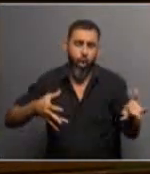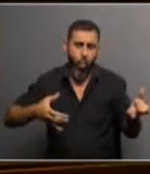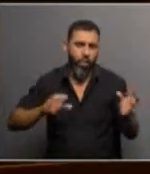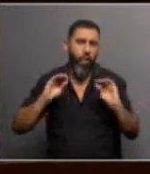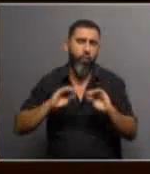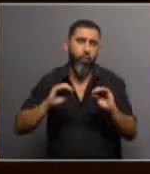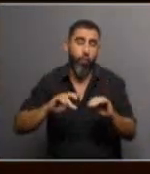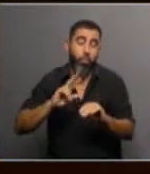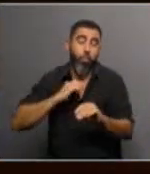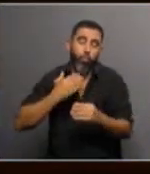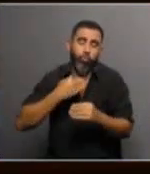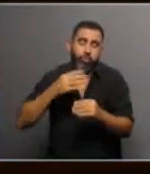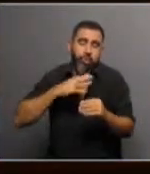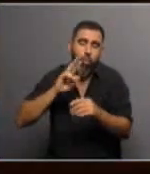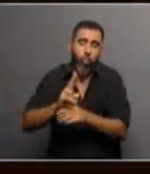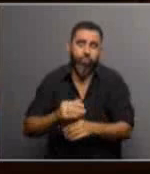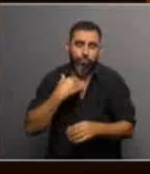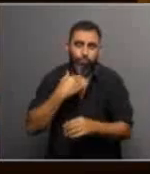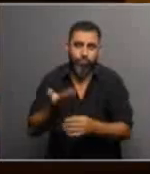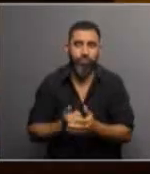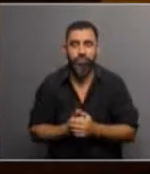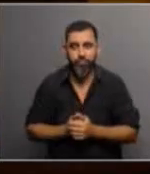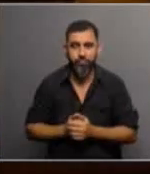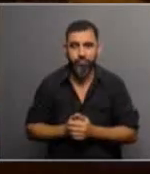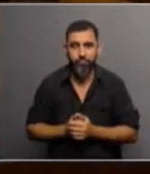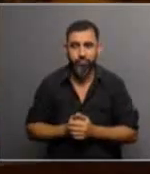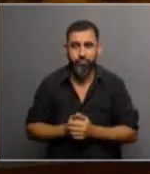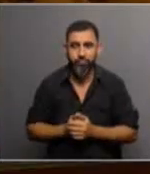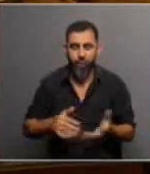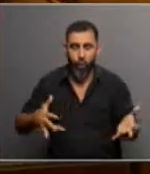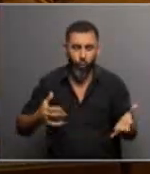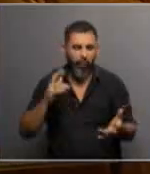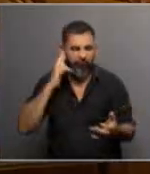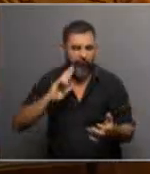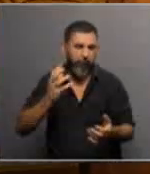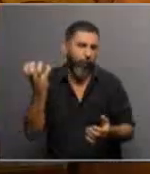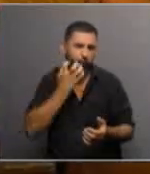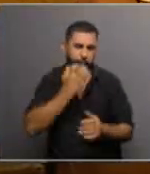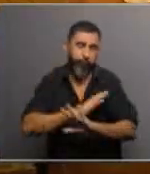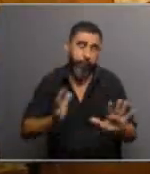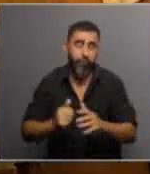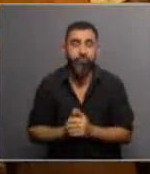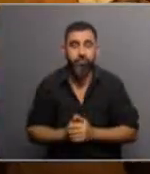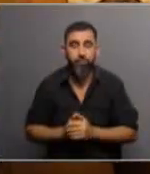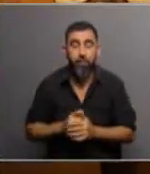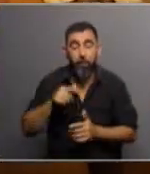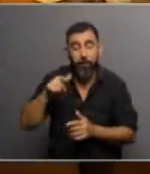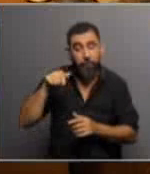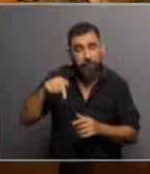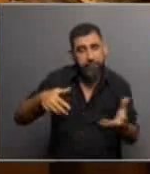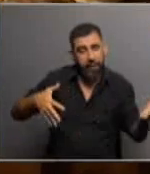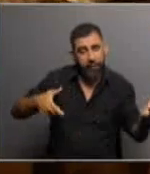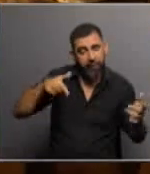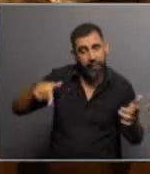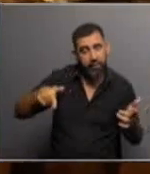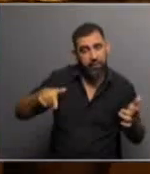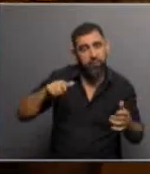que no le hace bien tampoco mantenerse afinada o sea que si tocas ahí no nos va a salir un buen sonido pero esta fue la